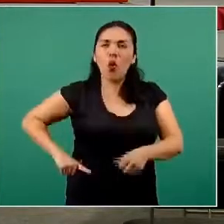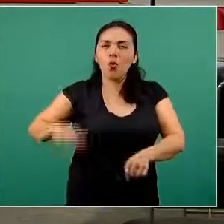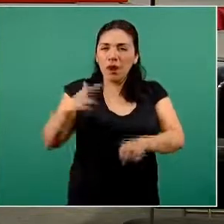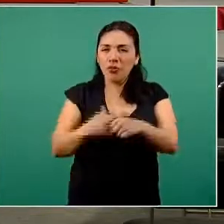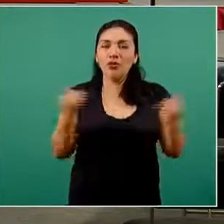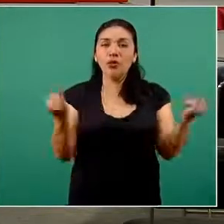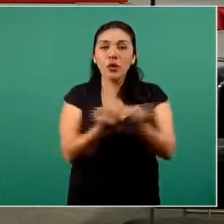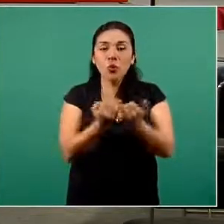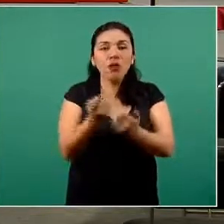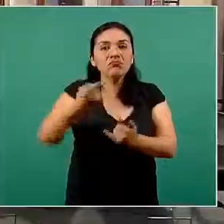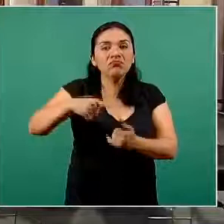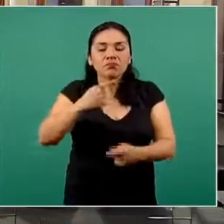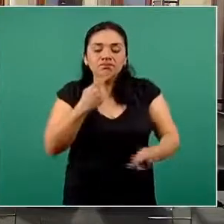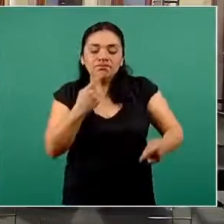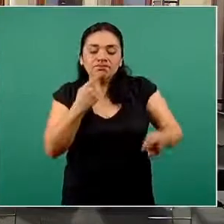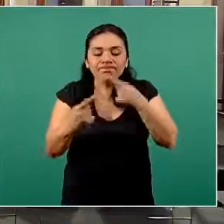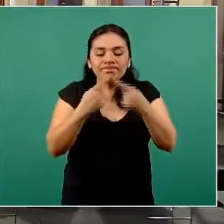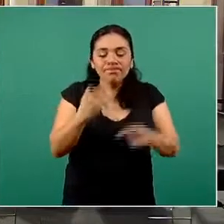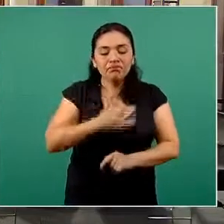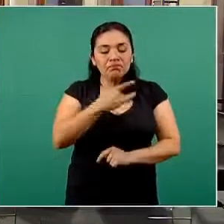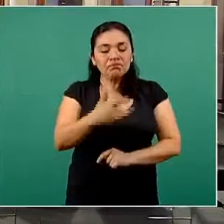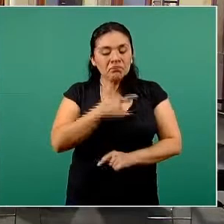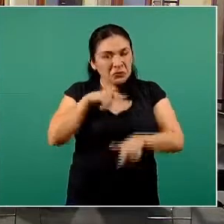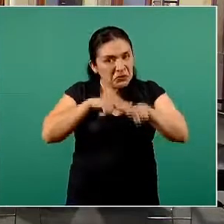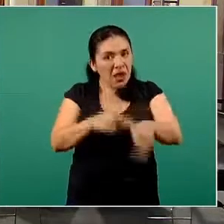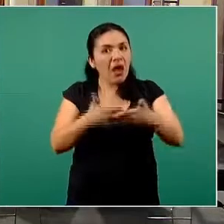gobernadores tuvieron, han tenido y siguen